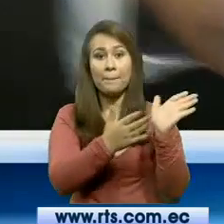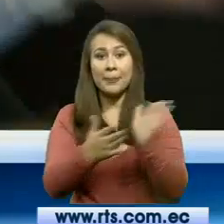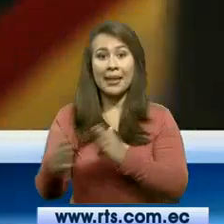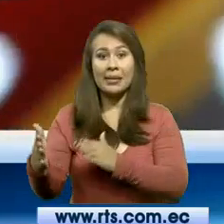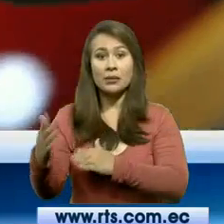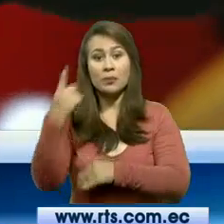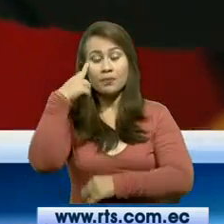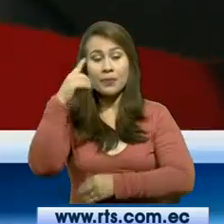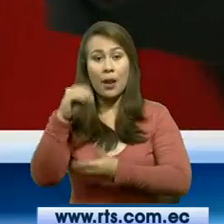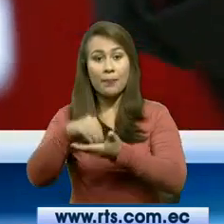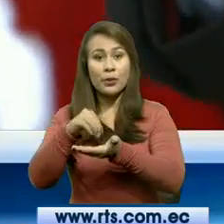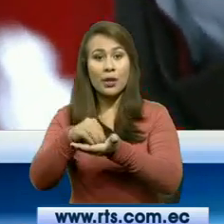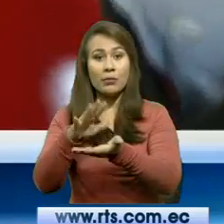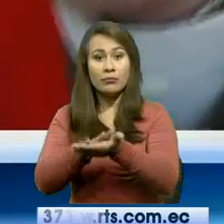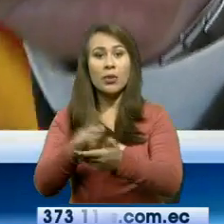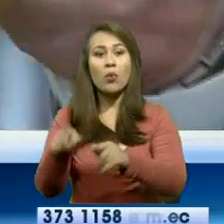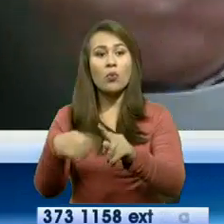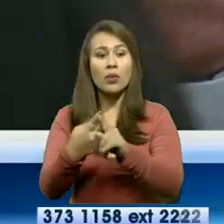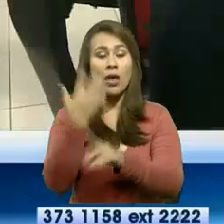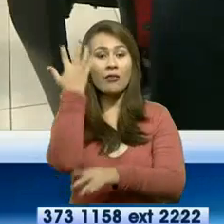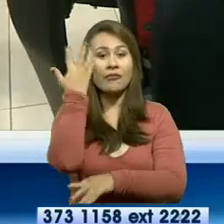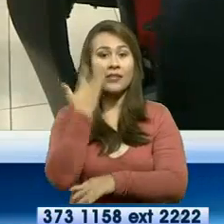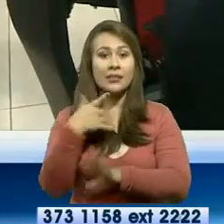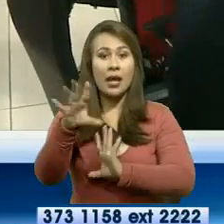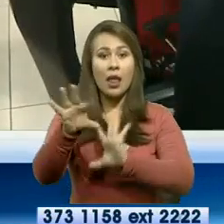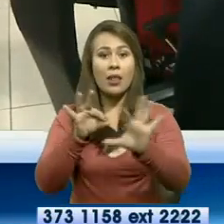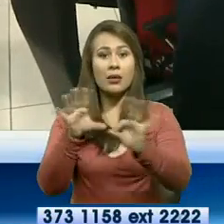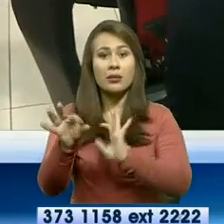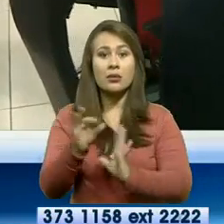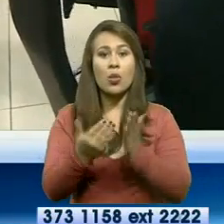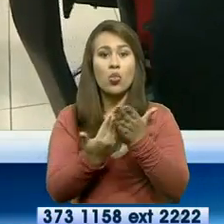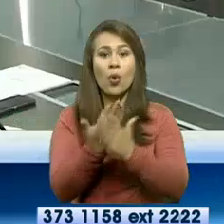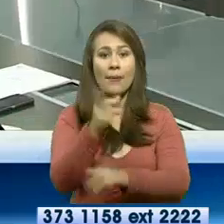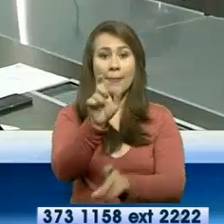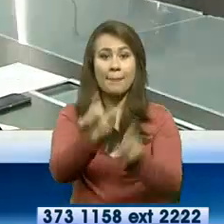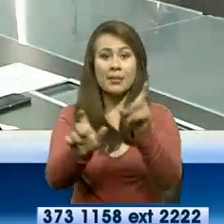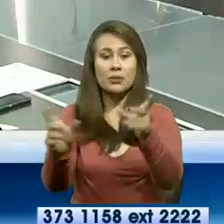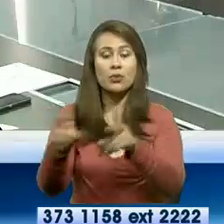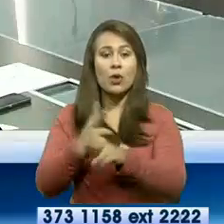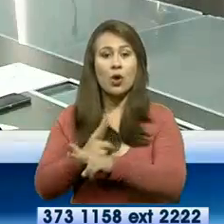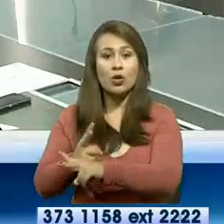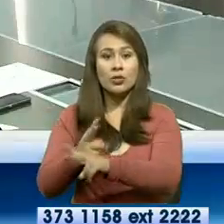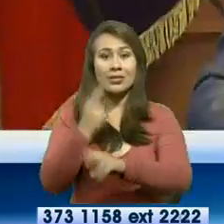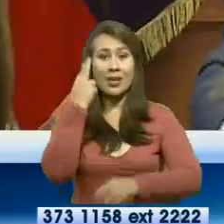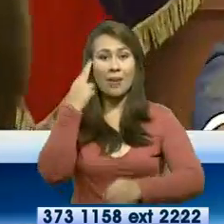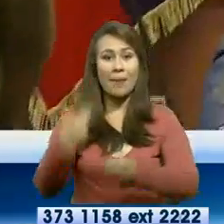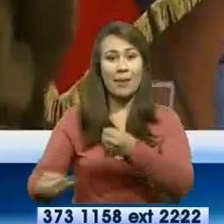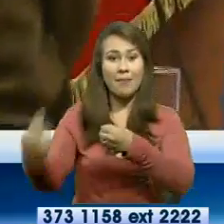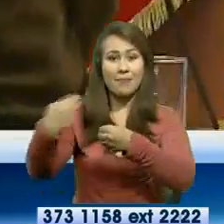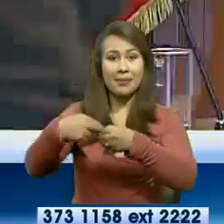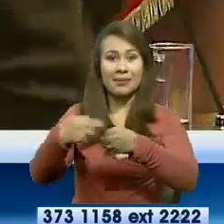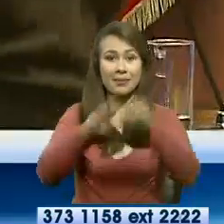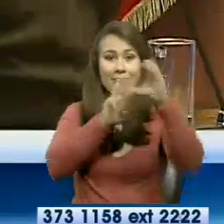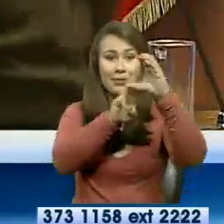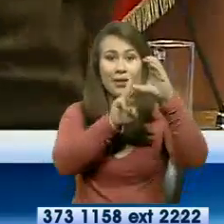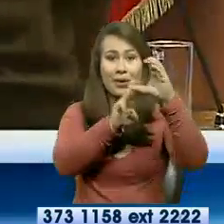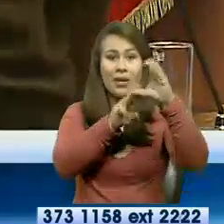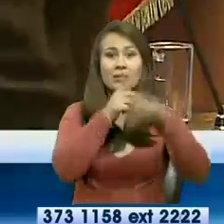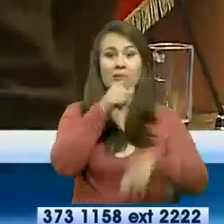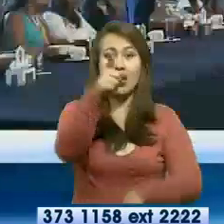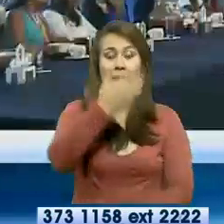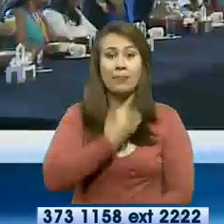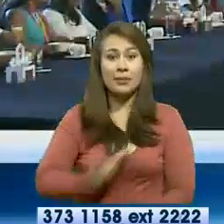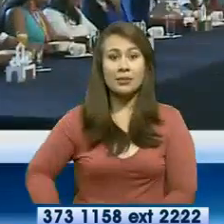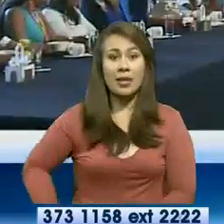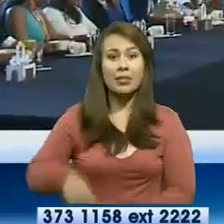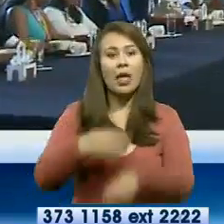las reformas correspondientes para la elección de los miembros del Consejo de Participación Ciudadana y Control Social, ya que si el Ejecutivo demora